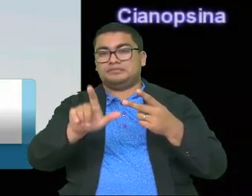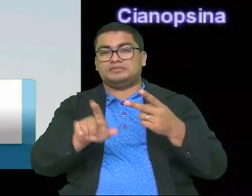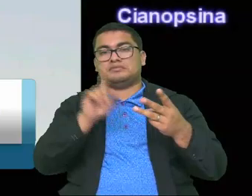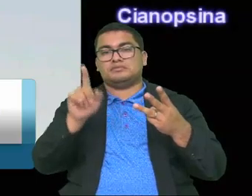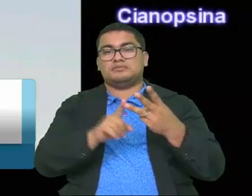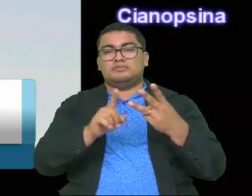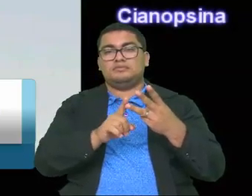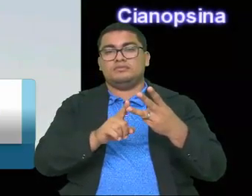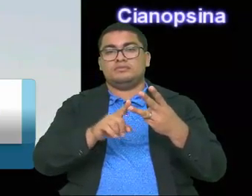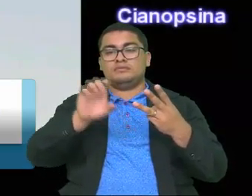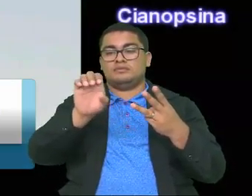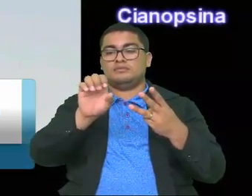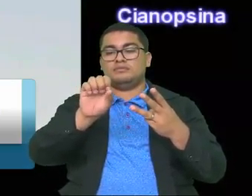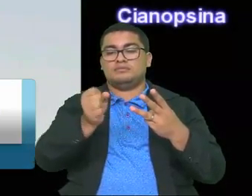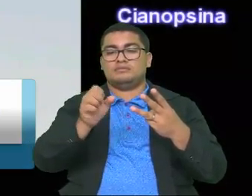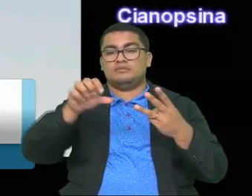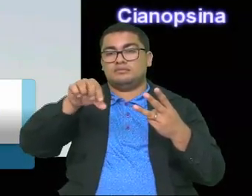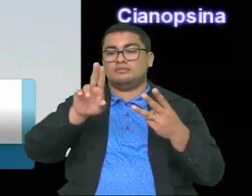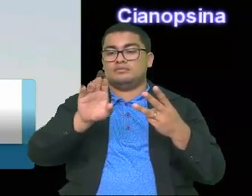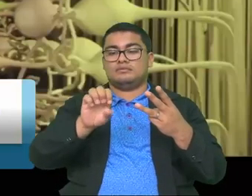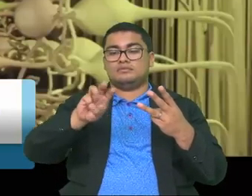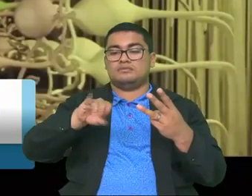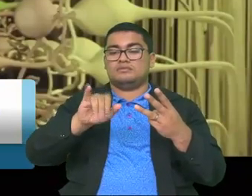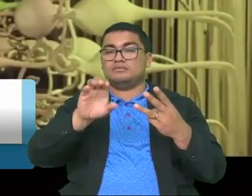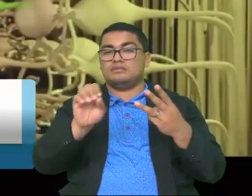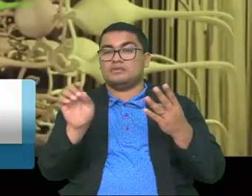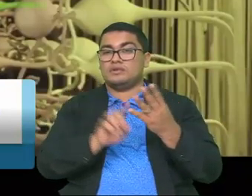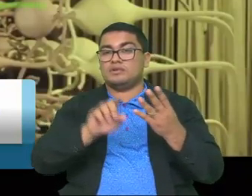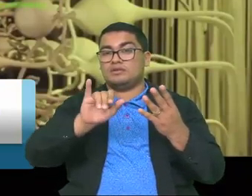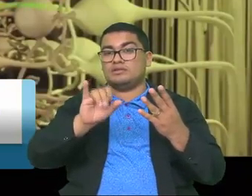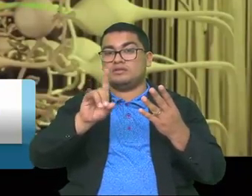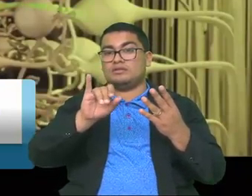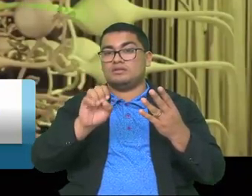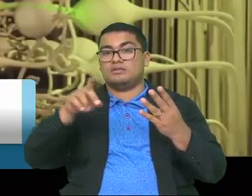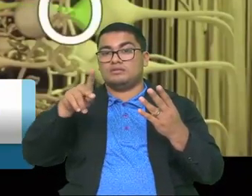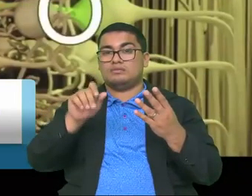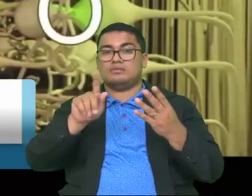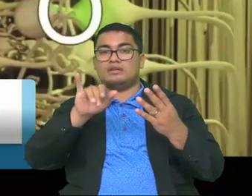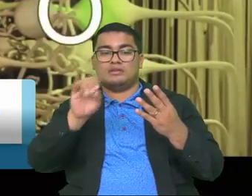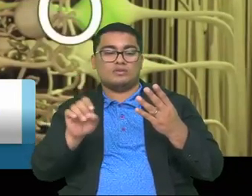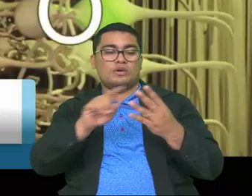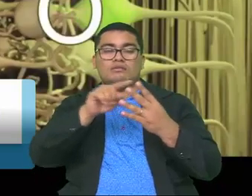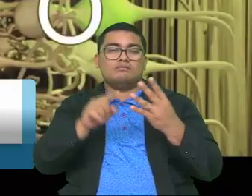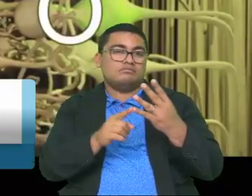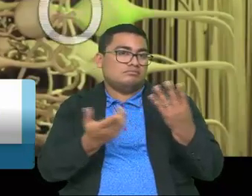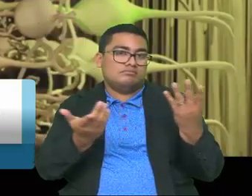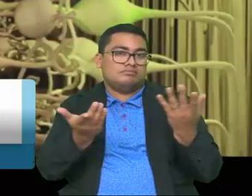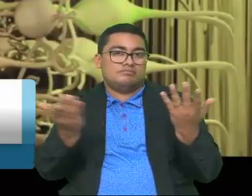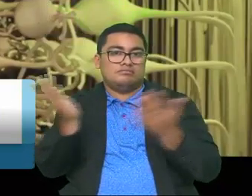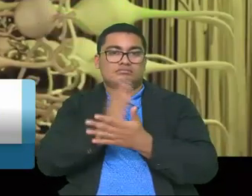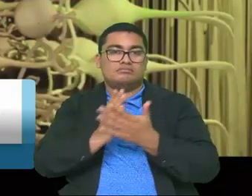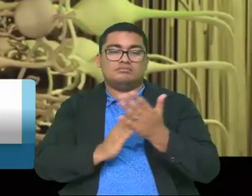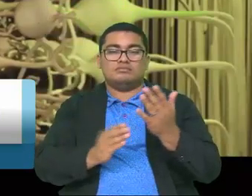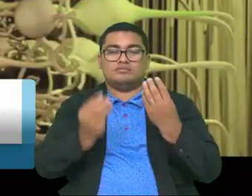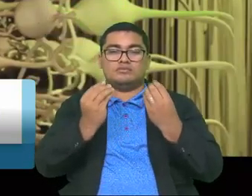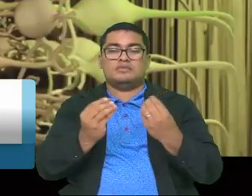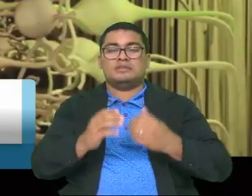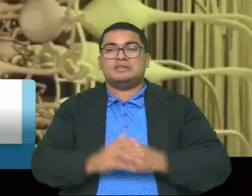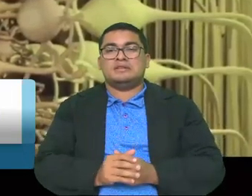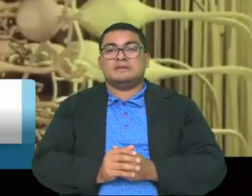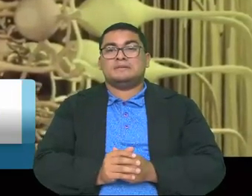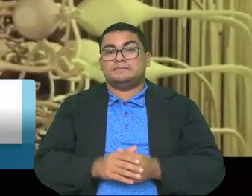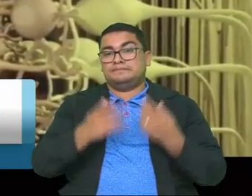Sí, yo le mencionaba, ¿verdad?, que al comienzo de la charla, que hay muchas causas, pueden ser a un proceso